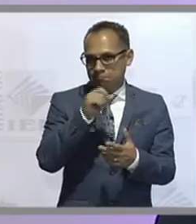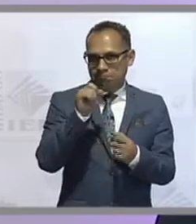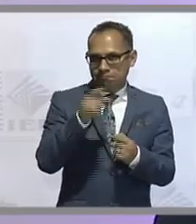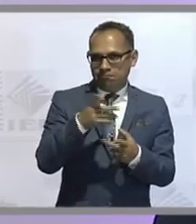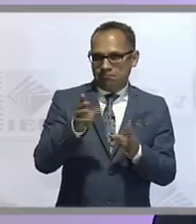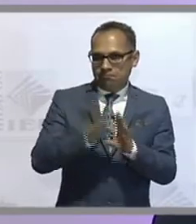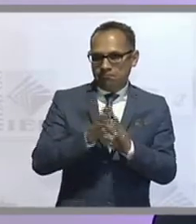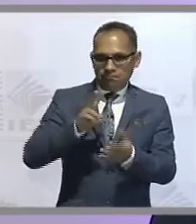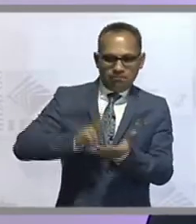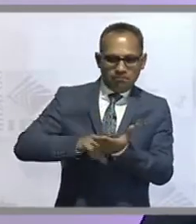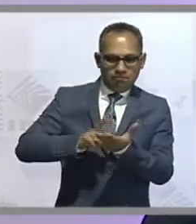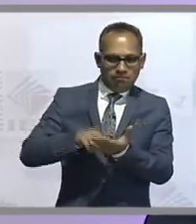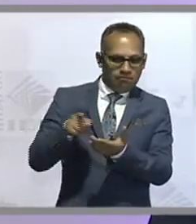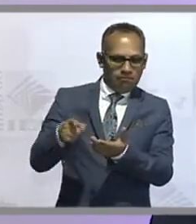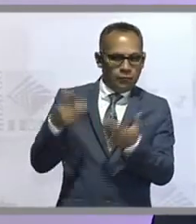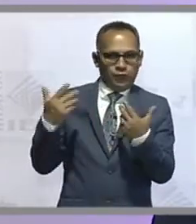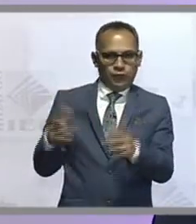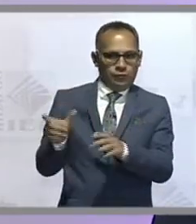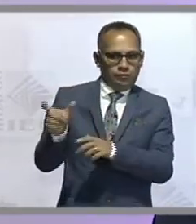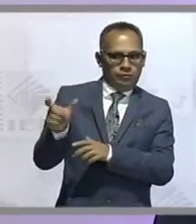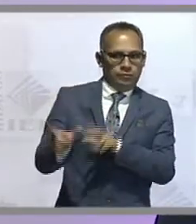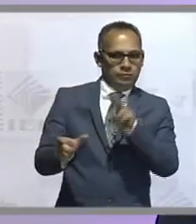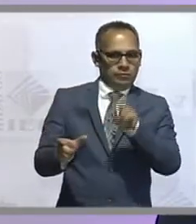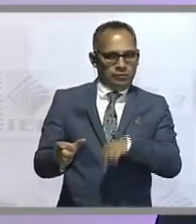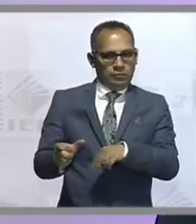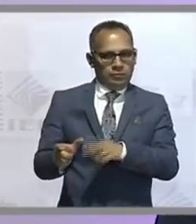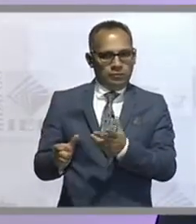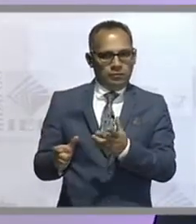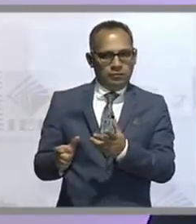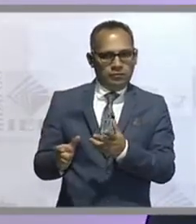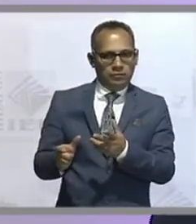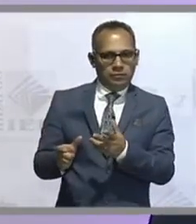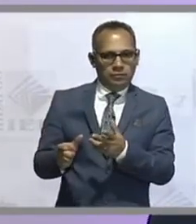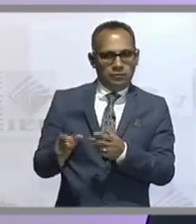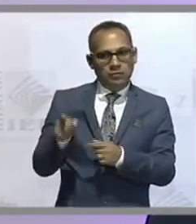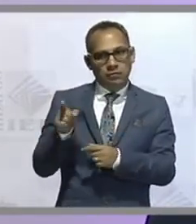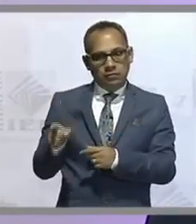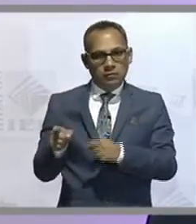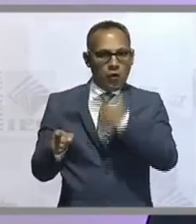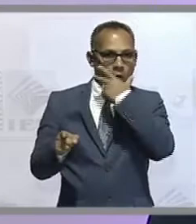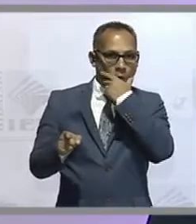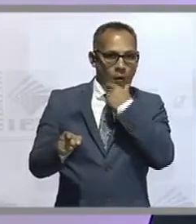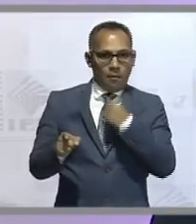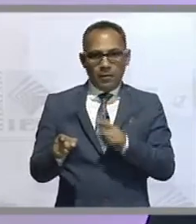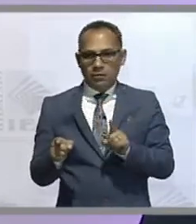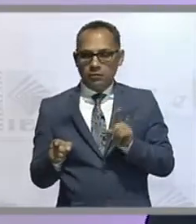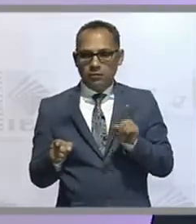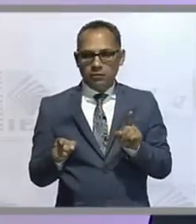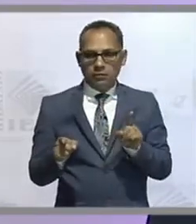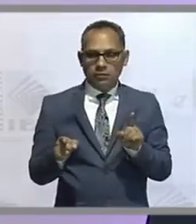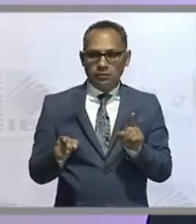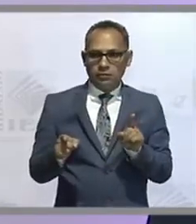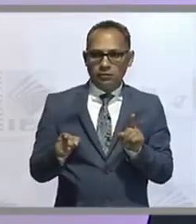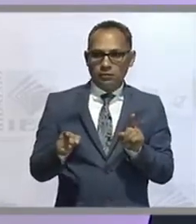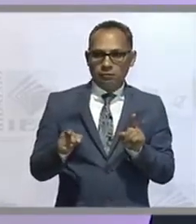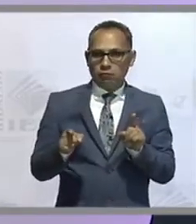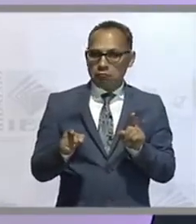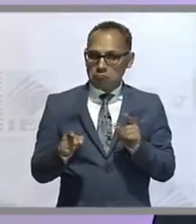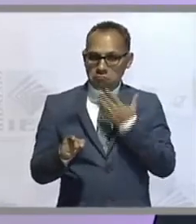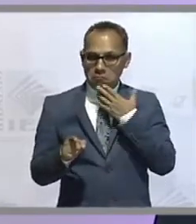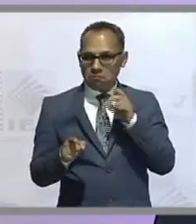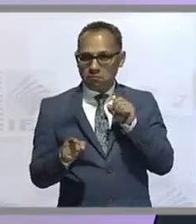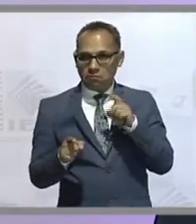siempre al lado de un gran hombre va a ser una gran mujer y olvidar el dicho que a través de un gran hombre